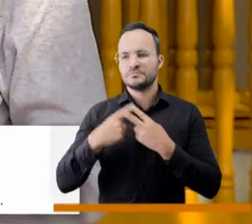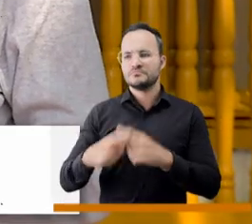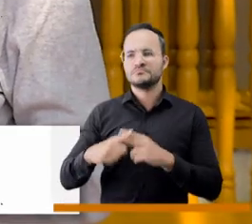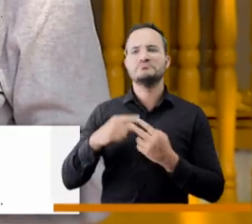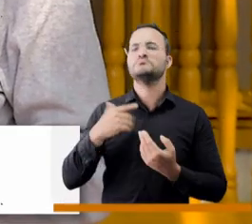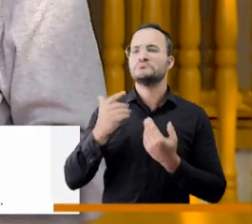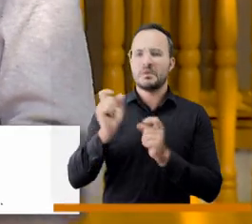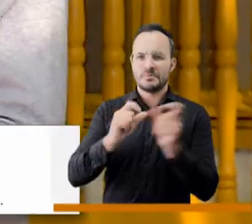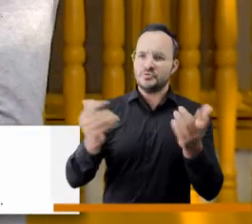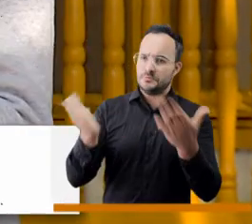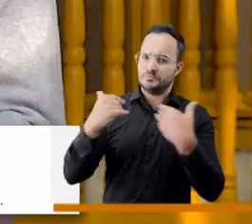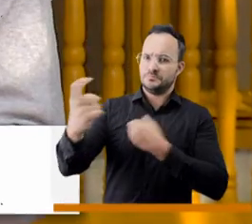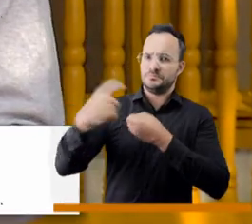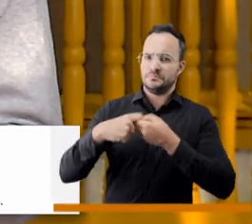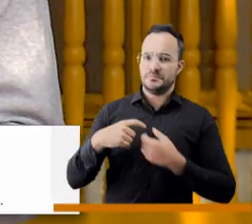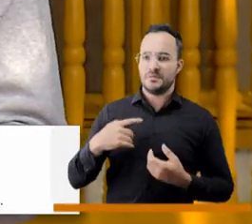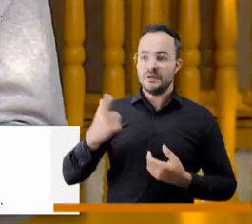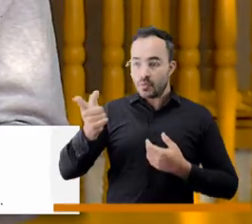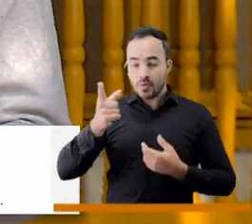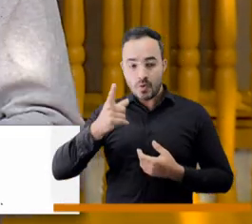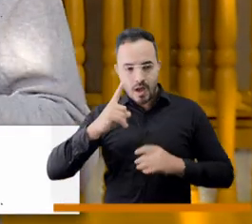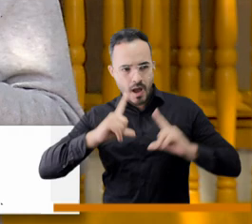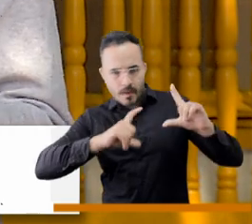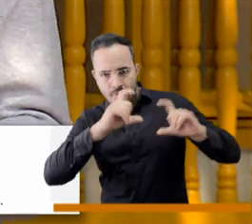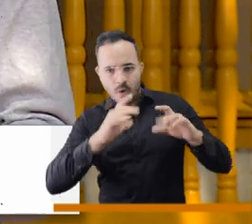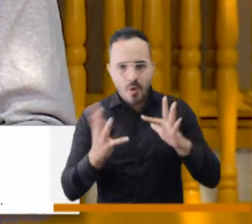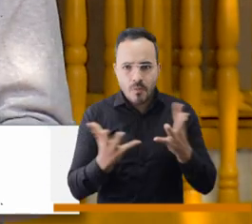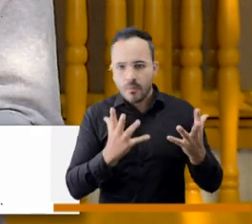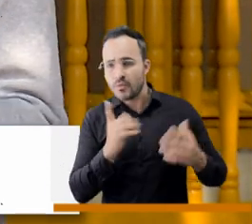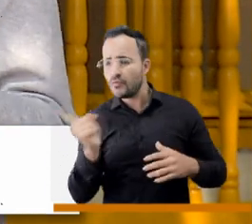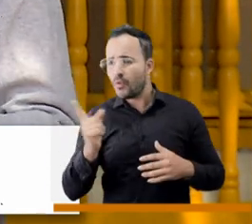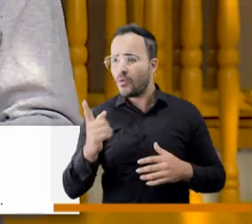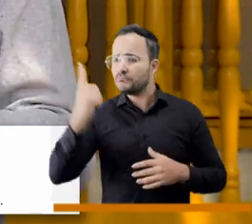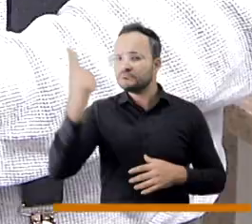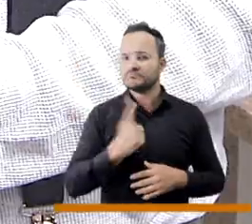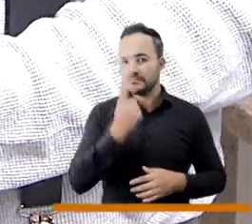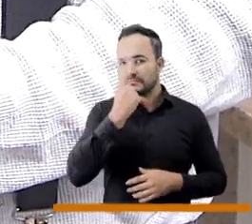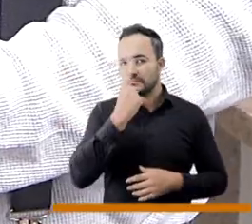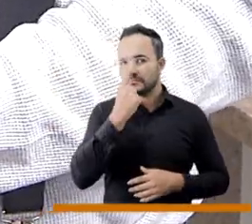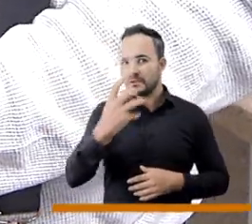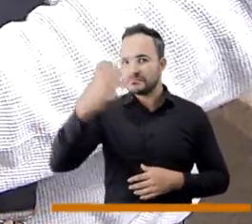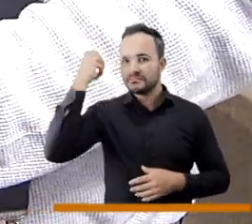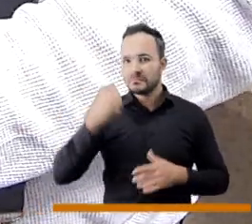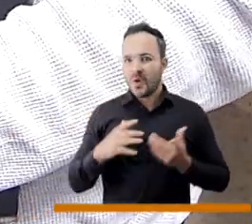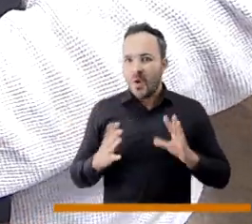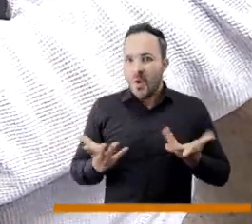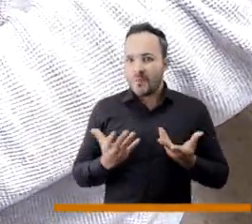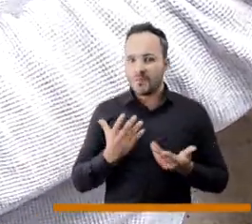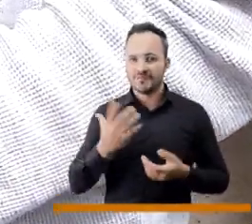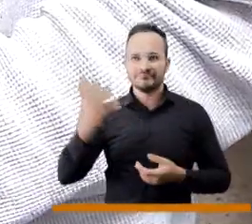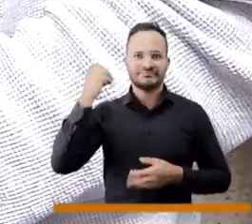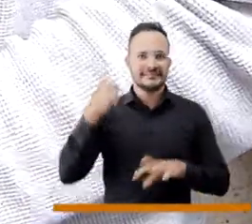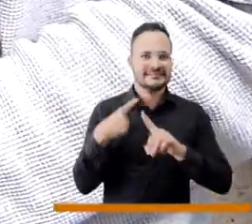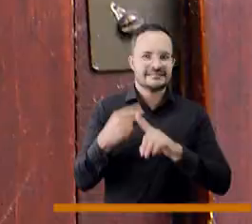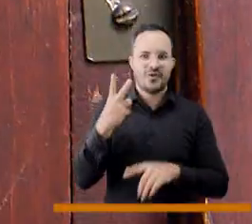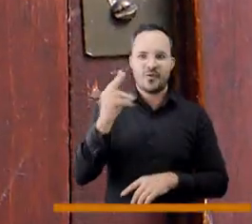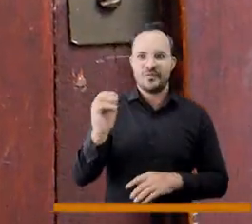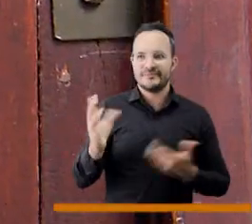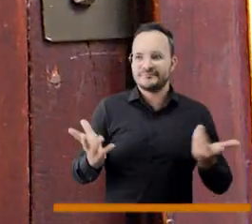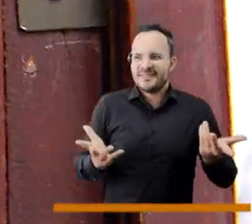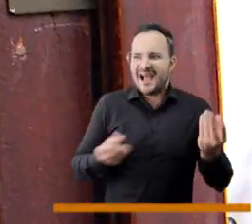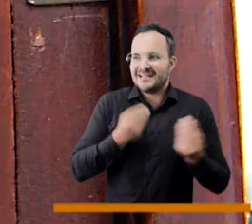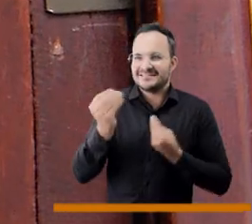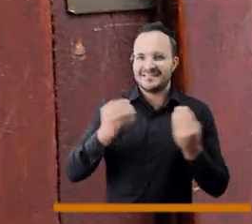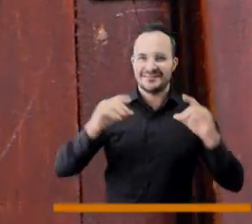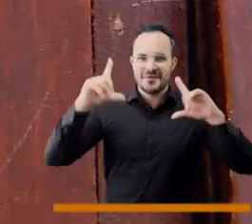con otros talleres donde invitamos a la gente no a que aprenda a manejar, sino a que venga y sienta la sensación, sí, de cómo era tomarse una foto